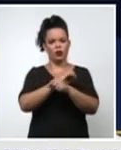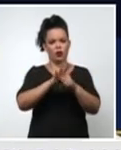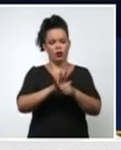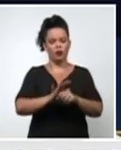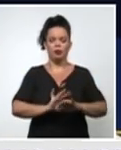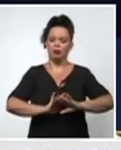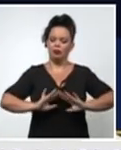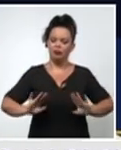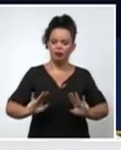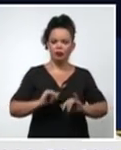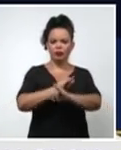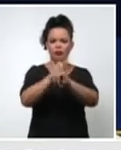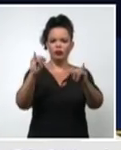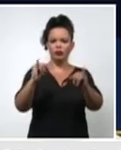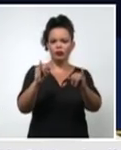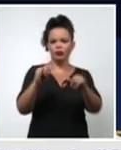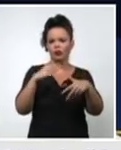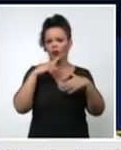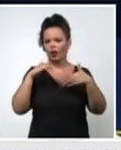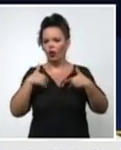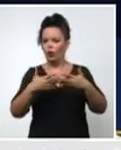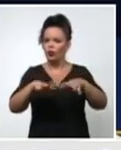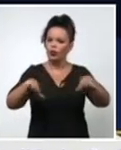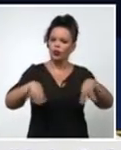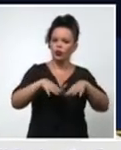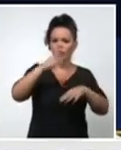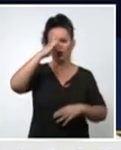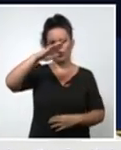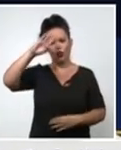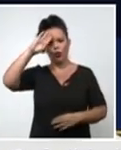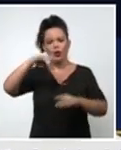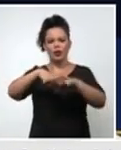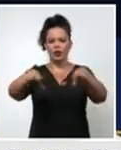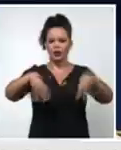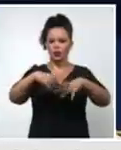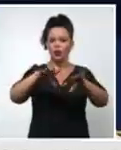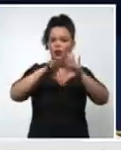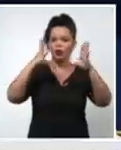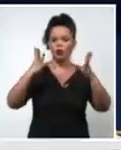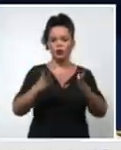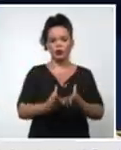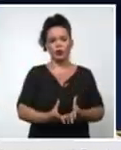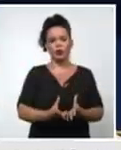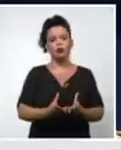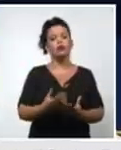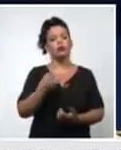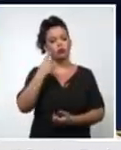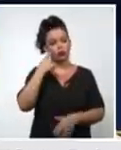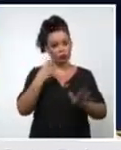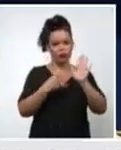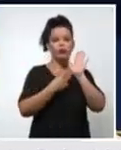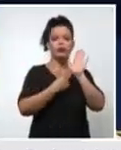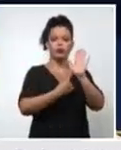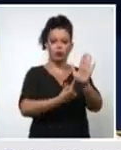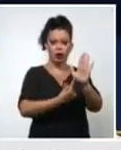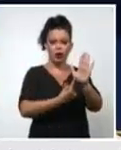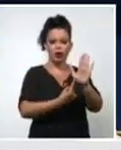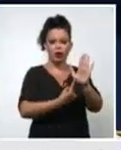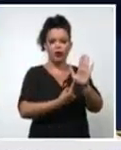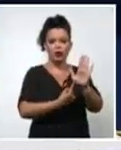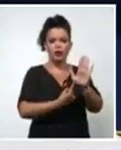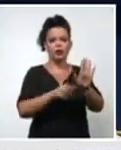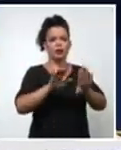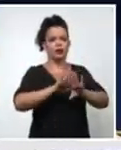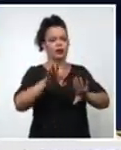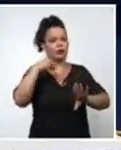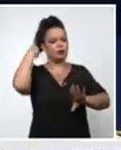es el comportamiento del mundo. Como ustedes ven, nada de lo que esperábamos ni para el